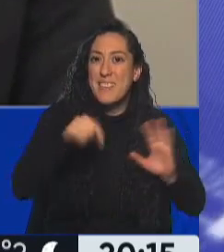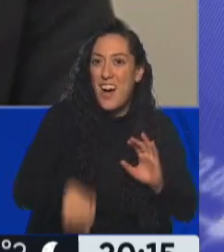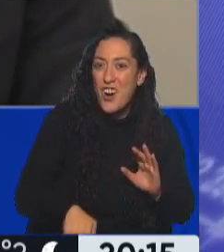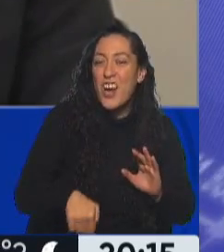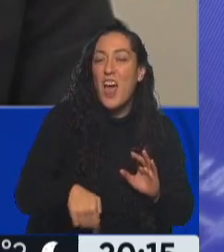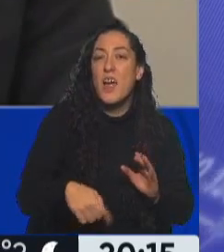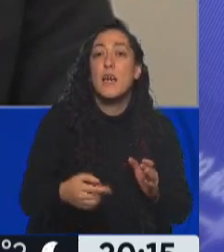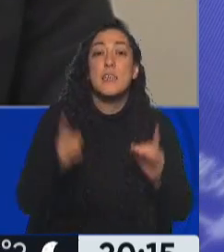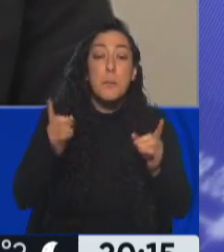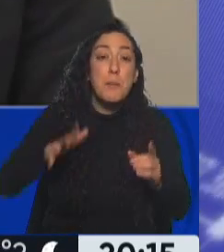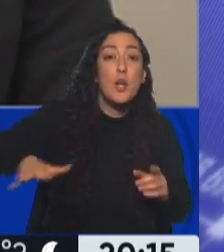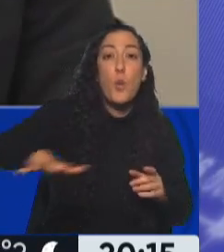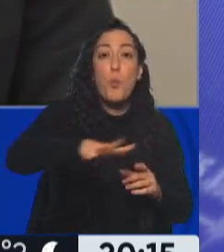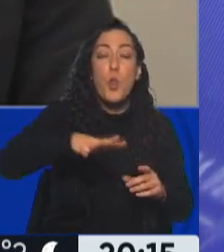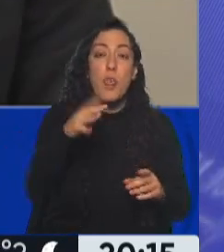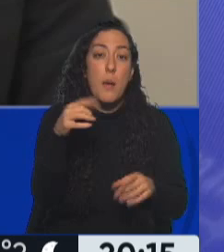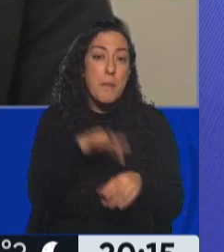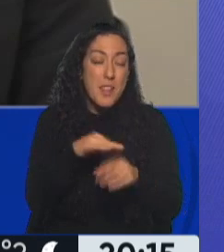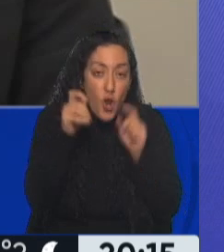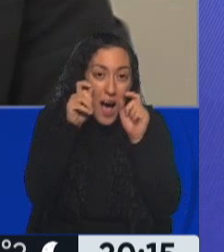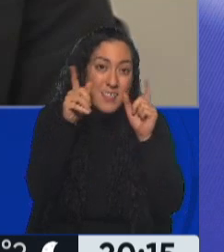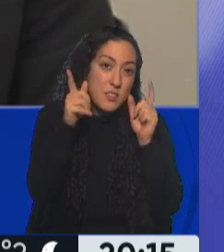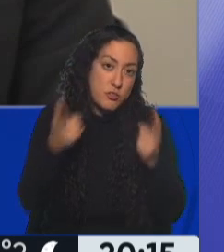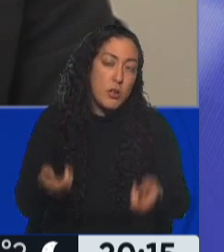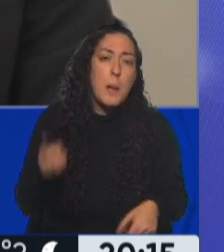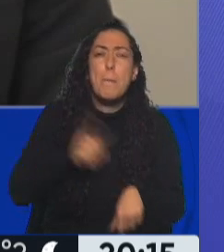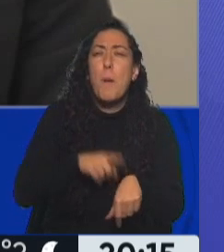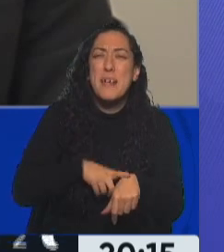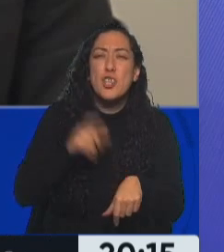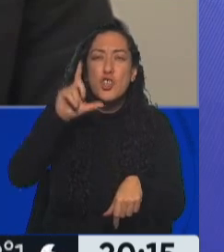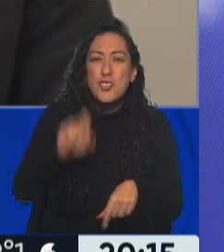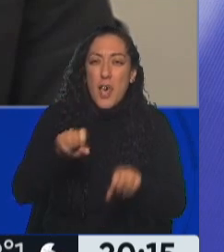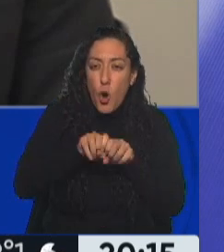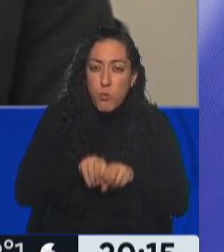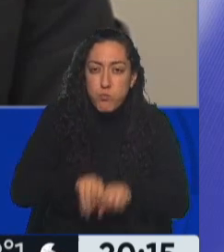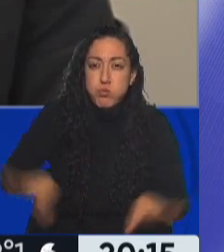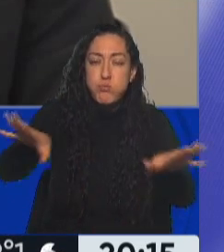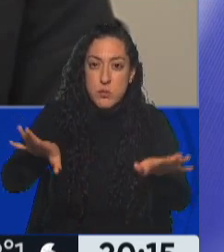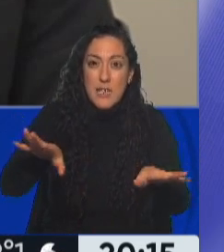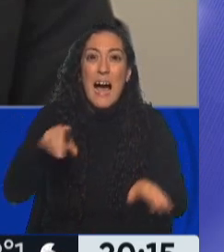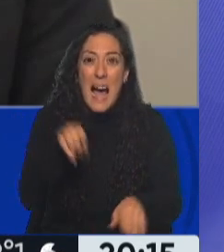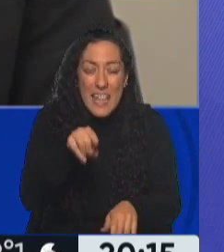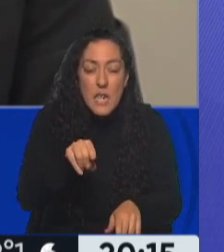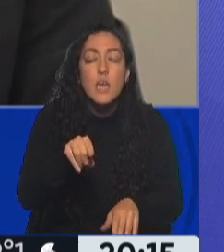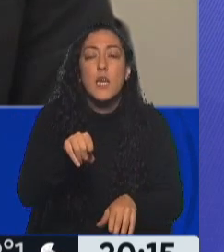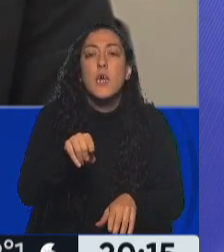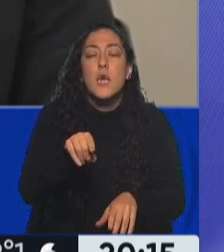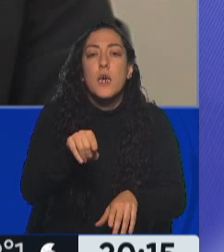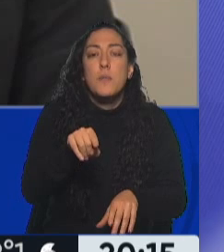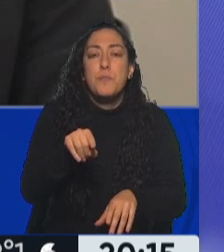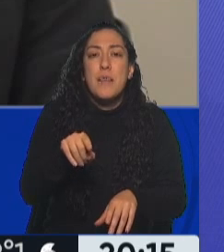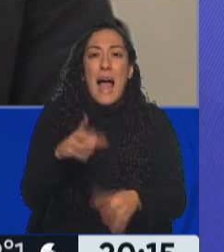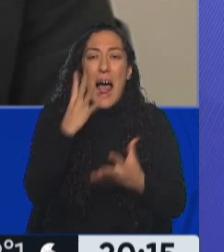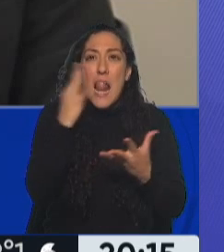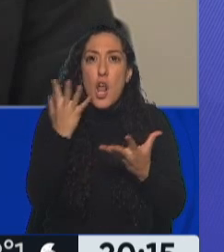importante. Pero más allá de las consultas previas, en el momento del escape de monóxido de carbono, ¿hay algo que le permita